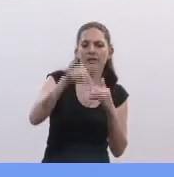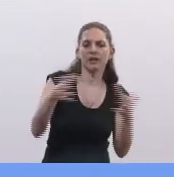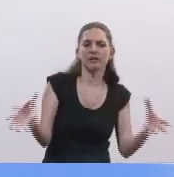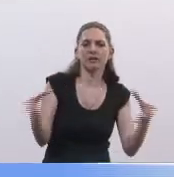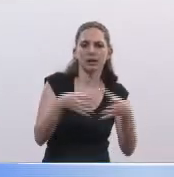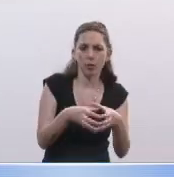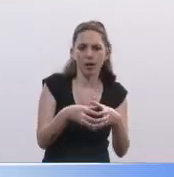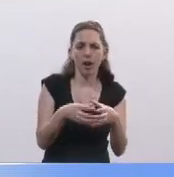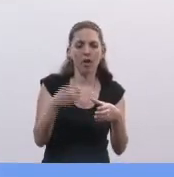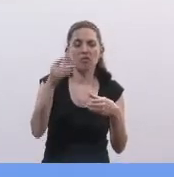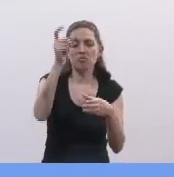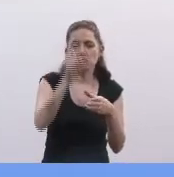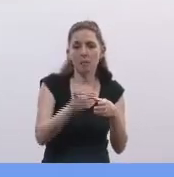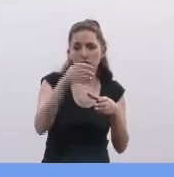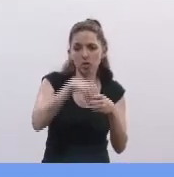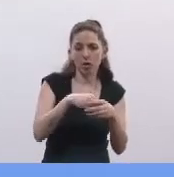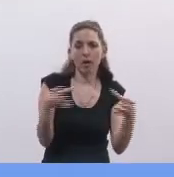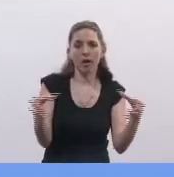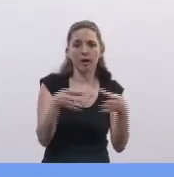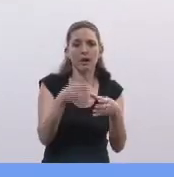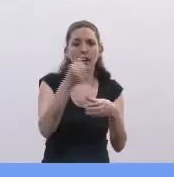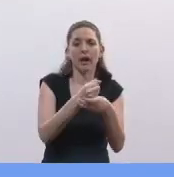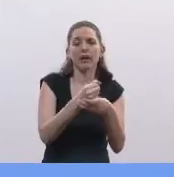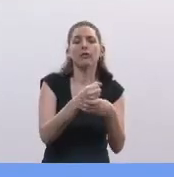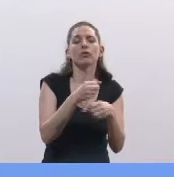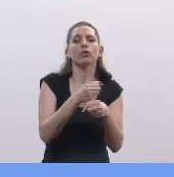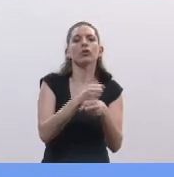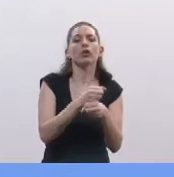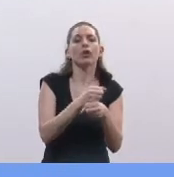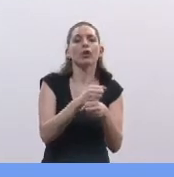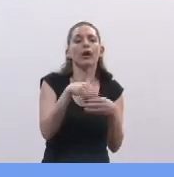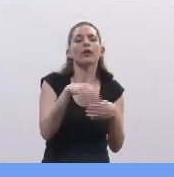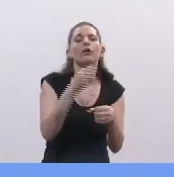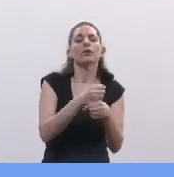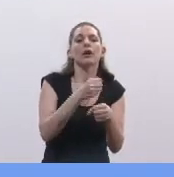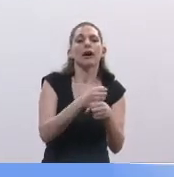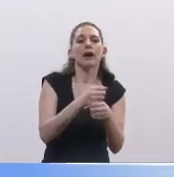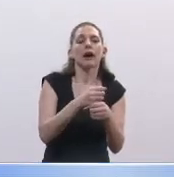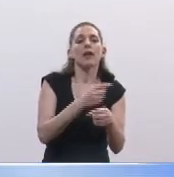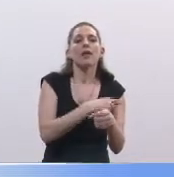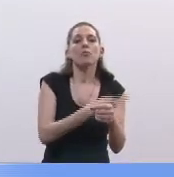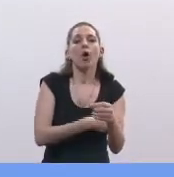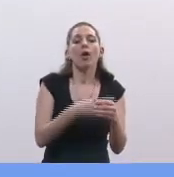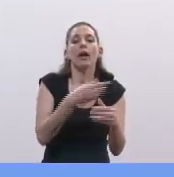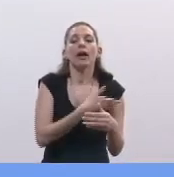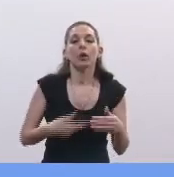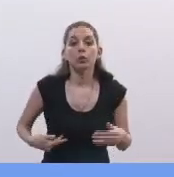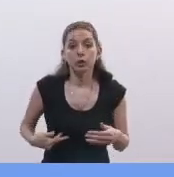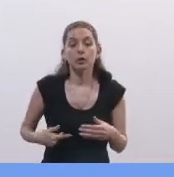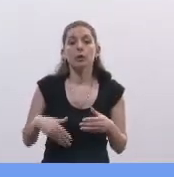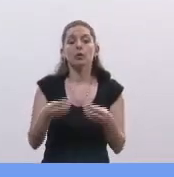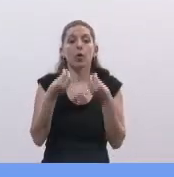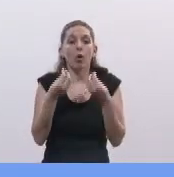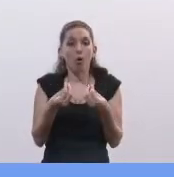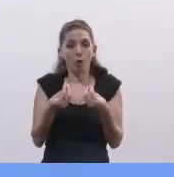integrante del Poder Ejecutivo y a lo sumo 2 de la mayoría, 3. 3 de 7. A no ser que tenga